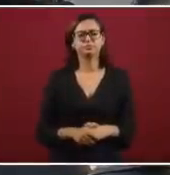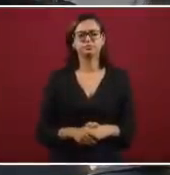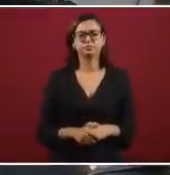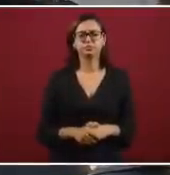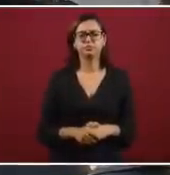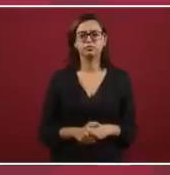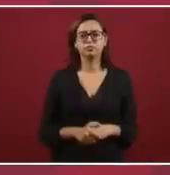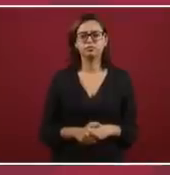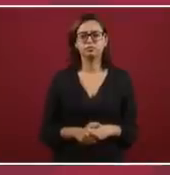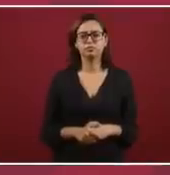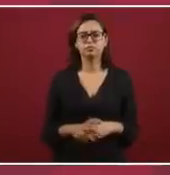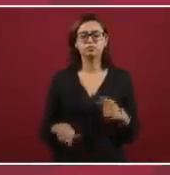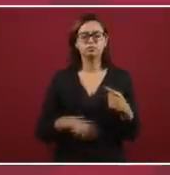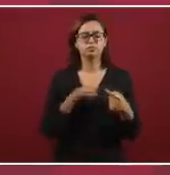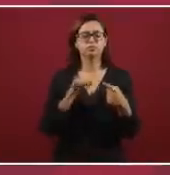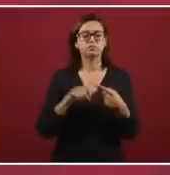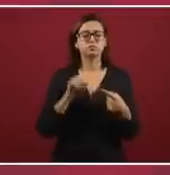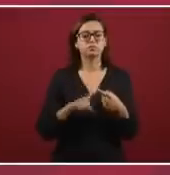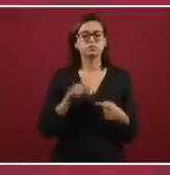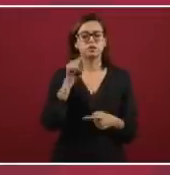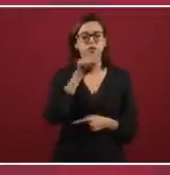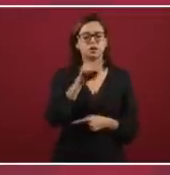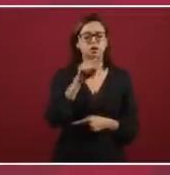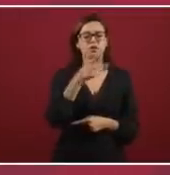Que actuaba como procurador en